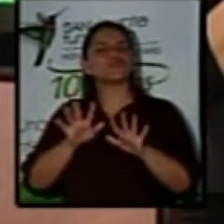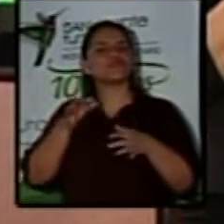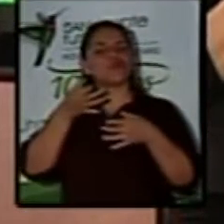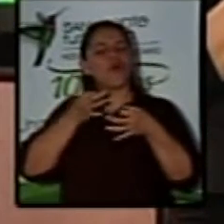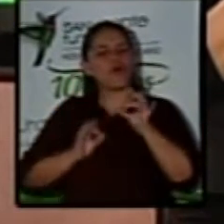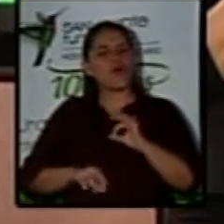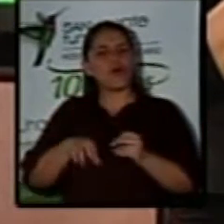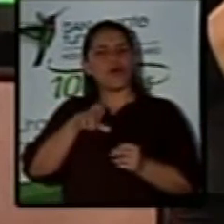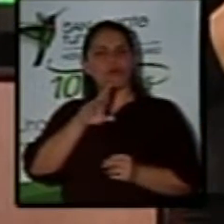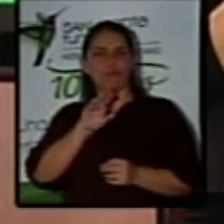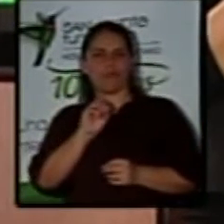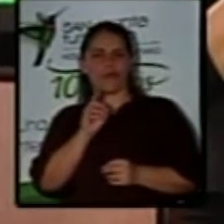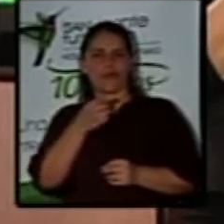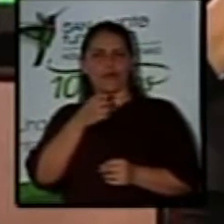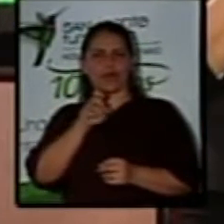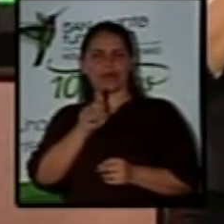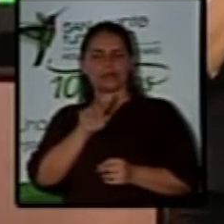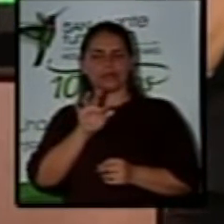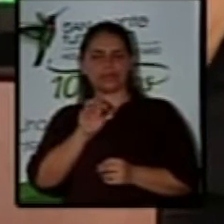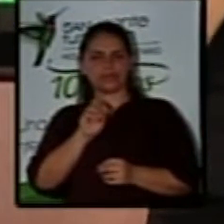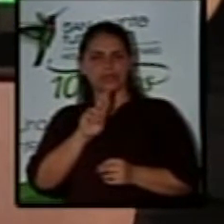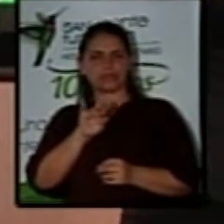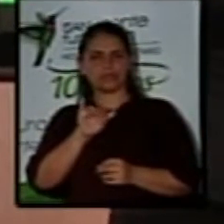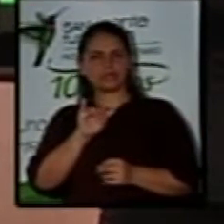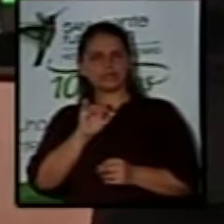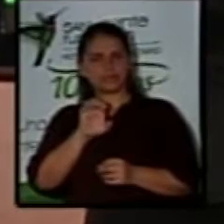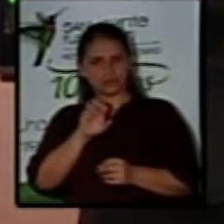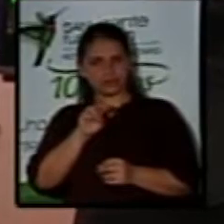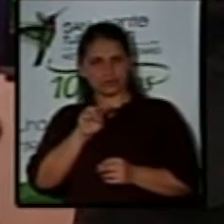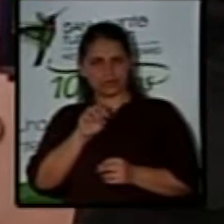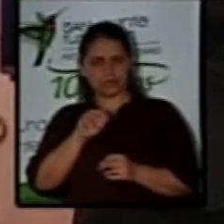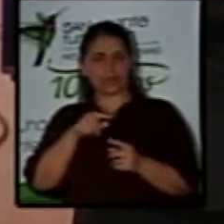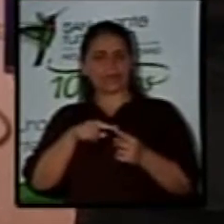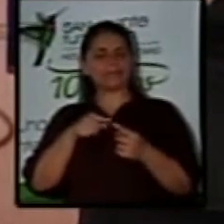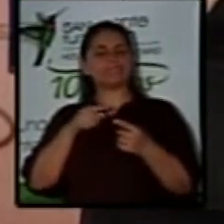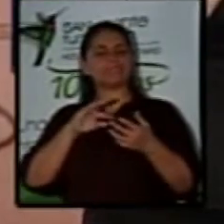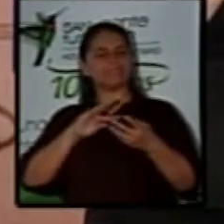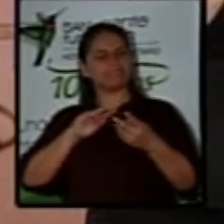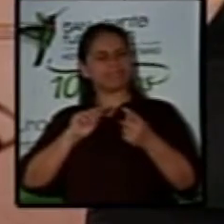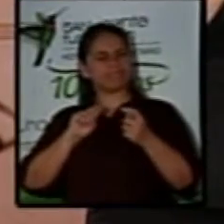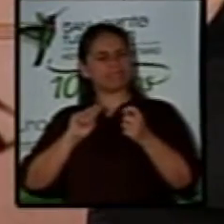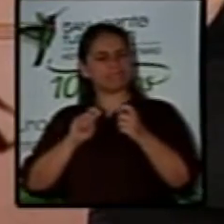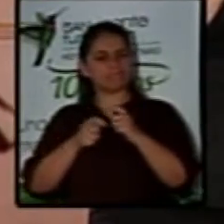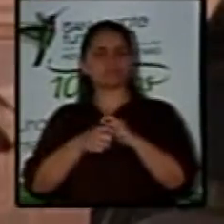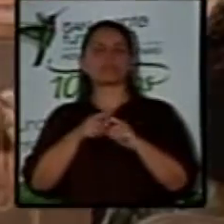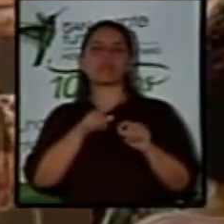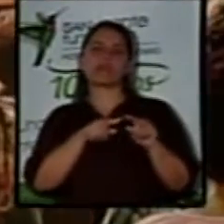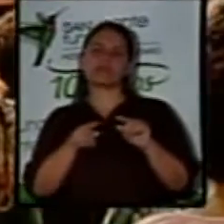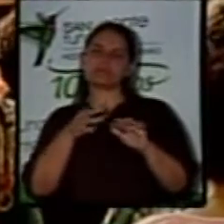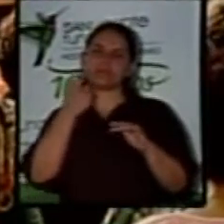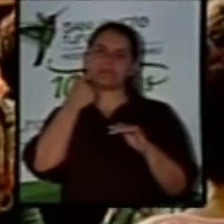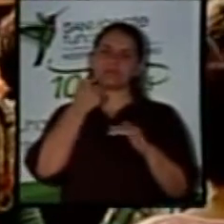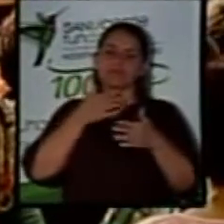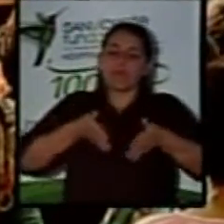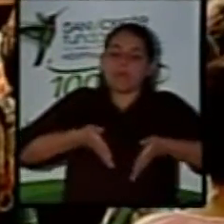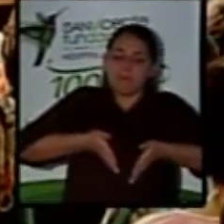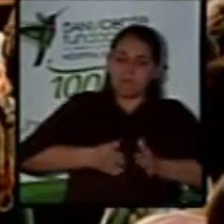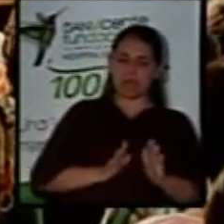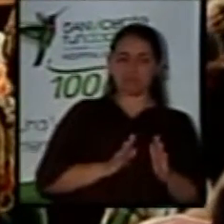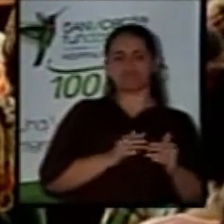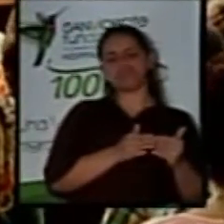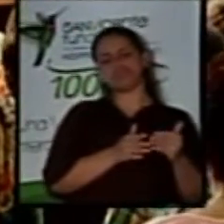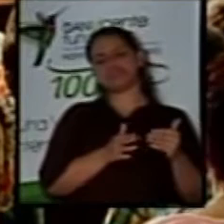flujo venoso y hace que las venas se dilaten un poco más. Estos cambios desaparecen generalmente 4 a 6 meses después